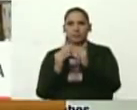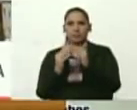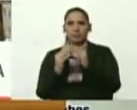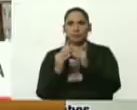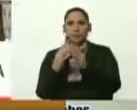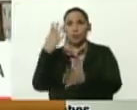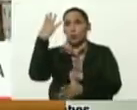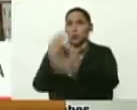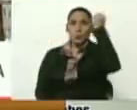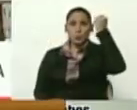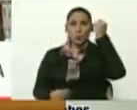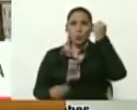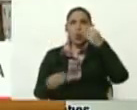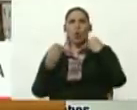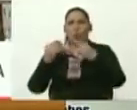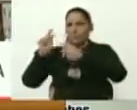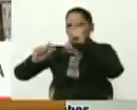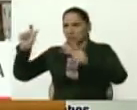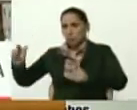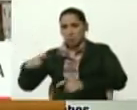huyendo como cobardes.